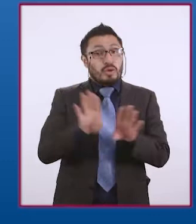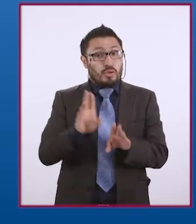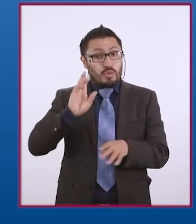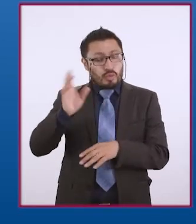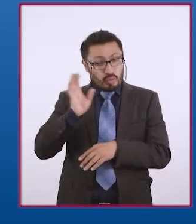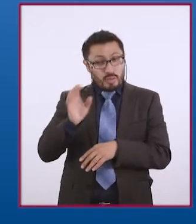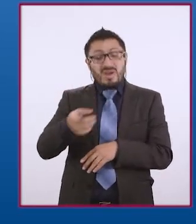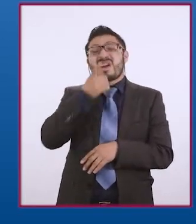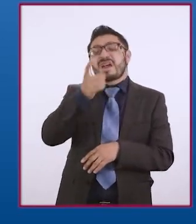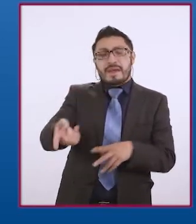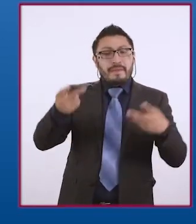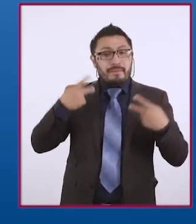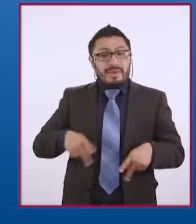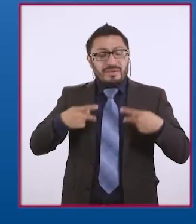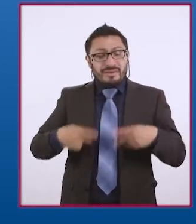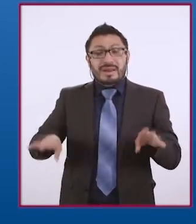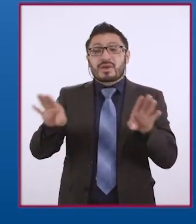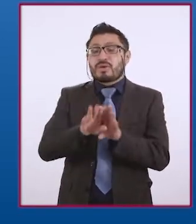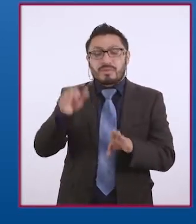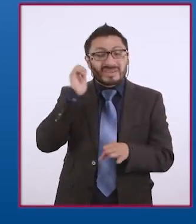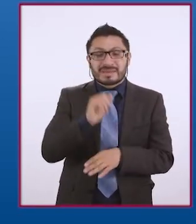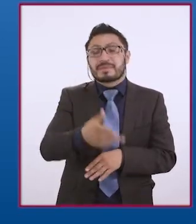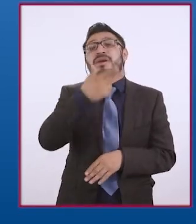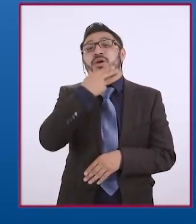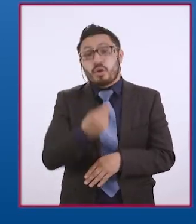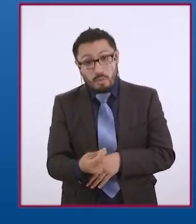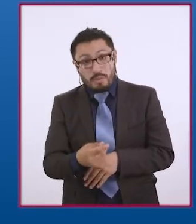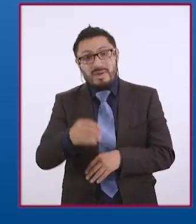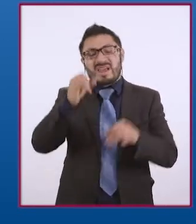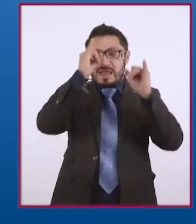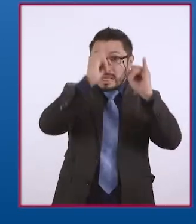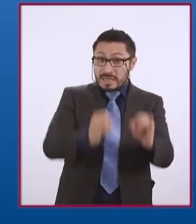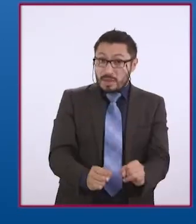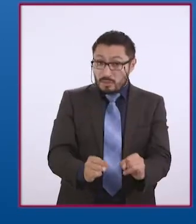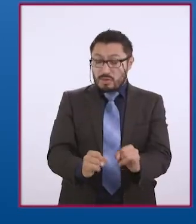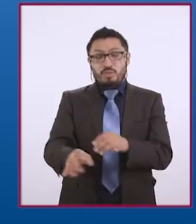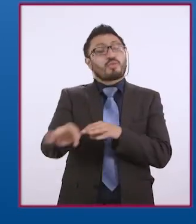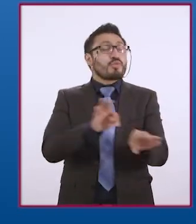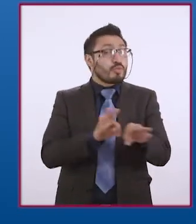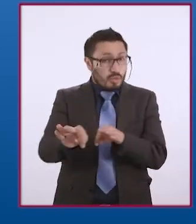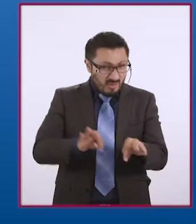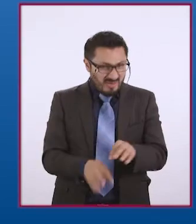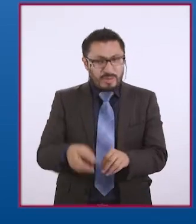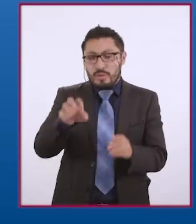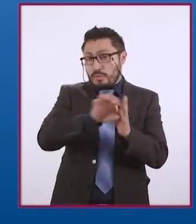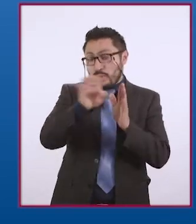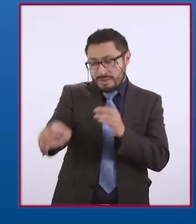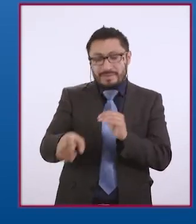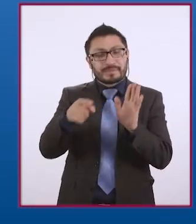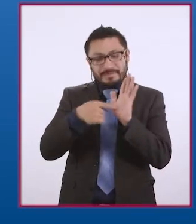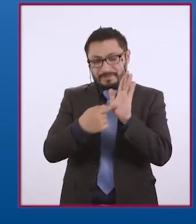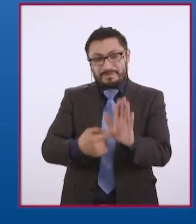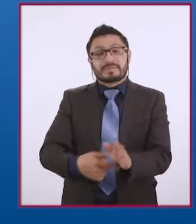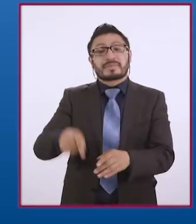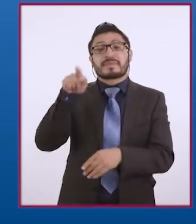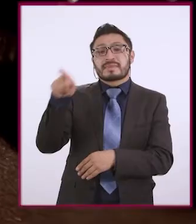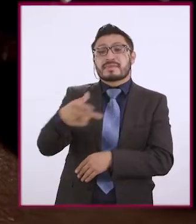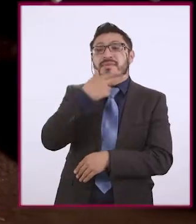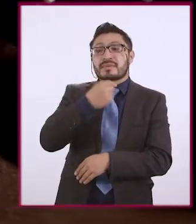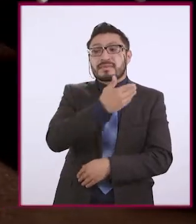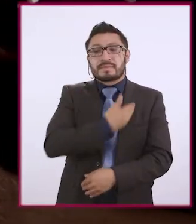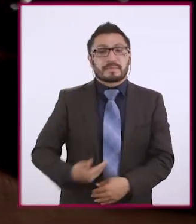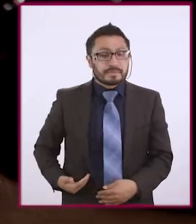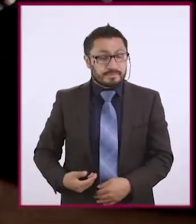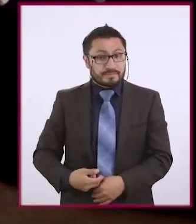la persona, lo hace en el género masculino, hombre, individuo, trabajador. Por ejemplo, dice, el presidente.